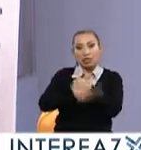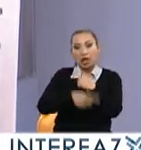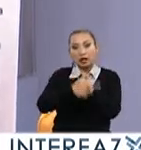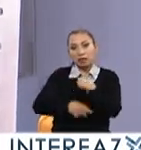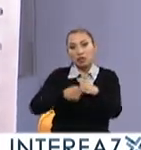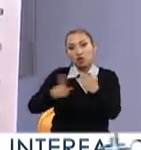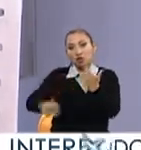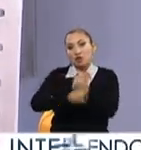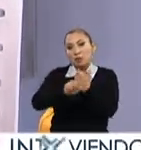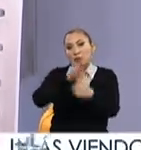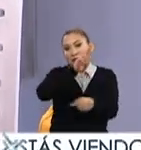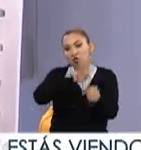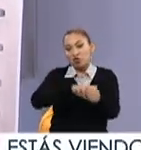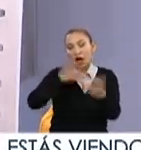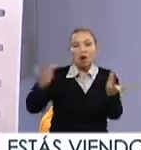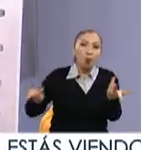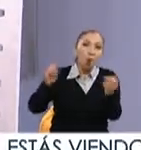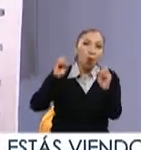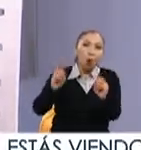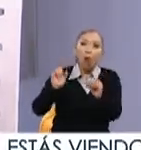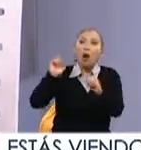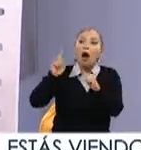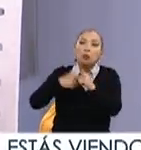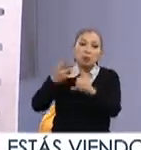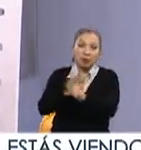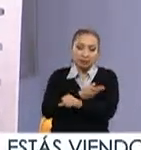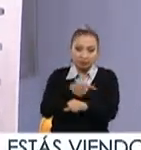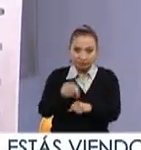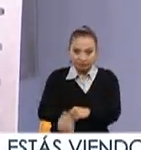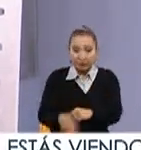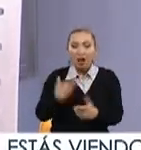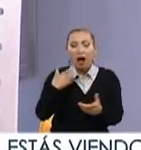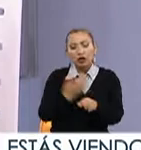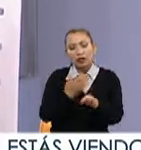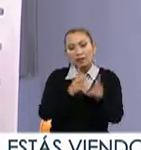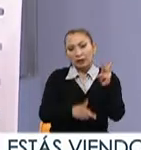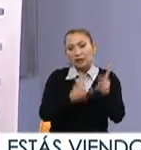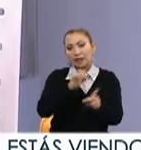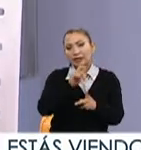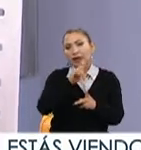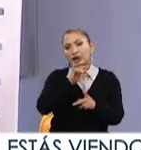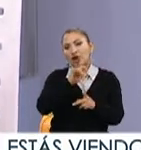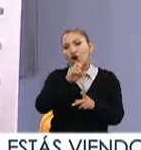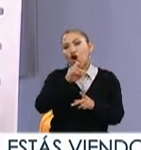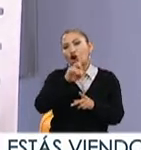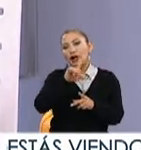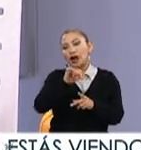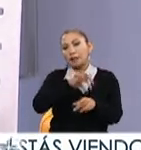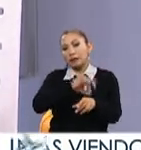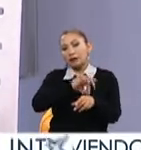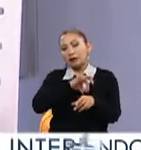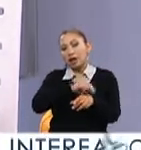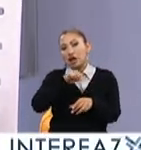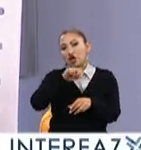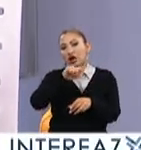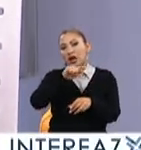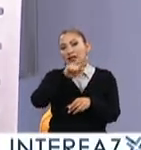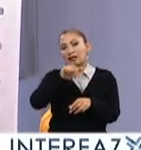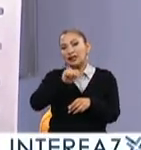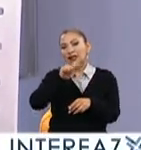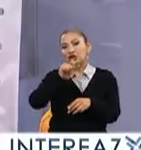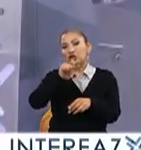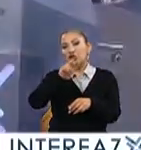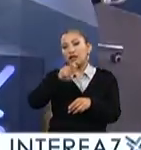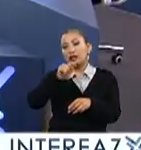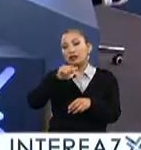daños por desastres naturales o por otro tipo de inclemencias. Y bueno, estamos platicando con la teniente coronel médico cirujano Nonantzin Trot